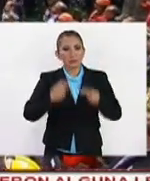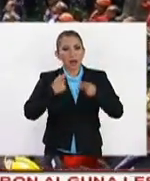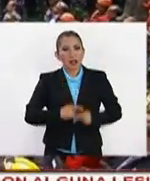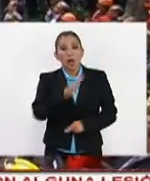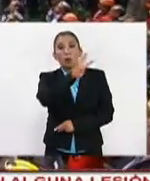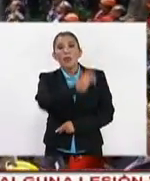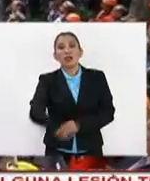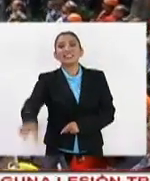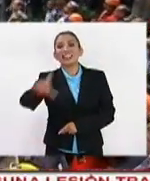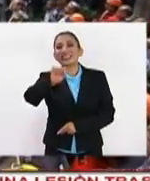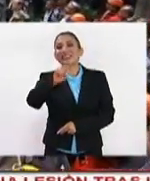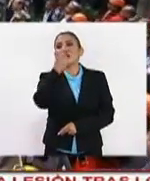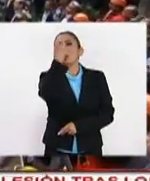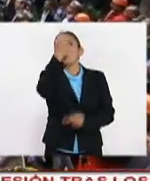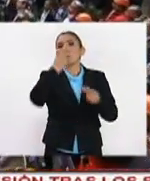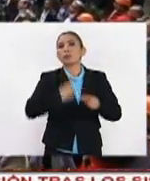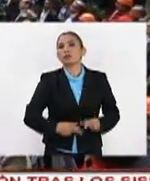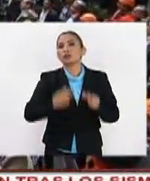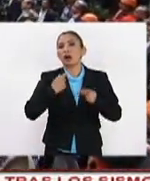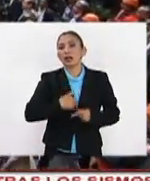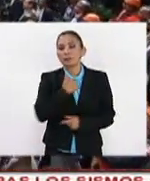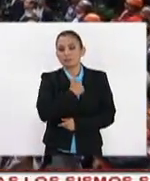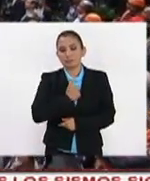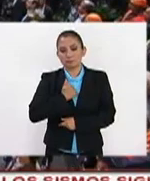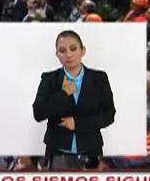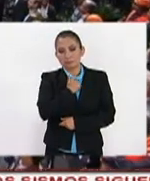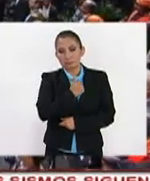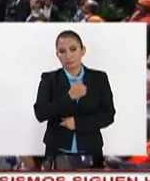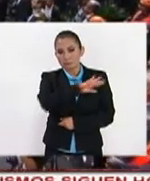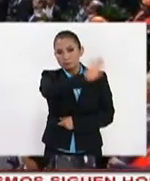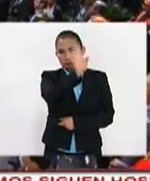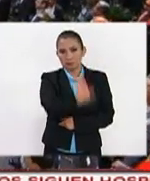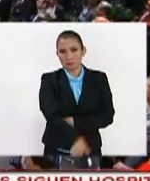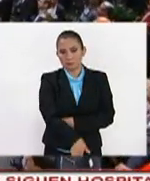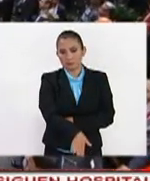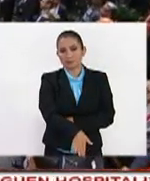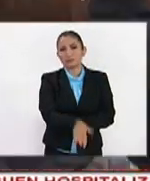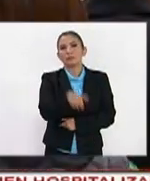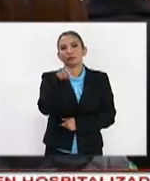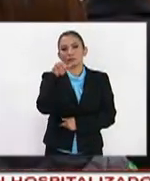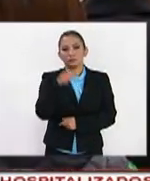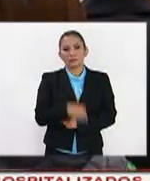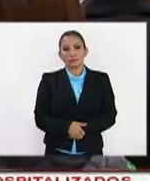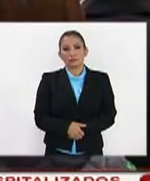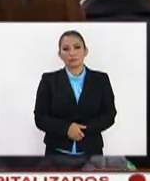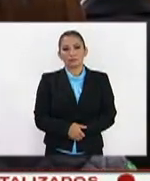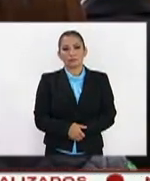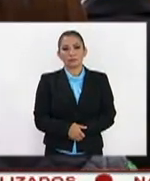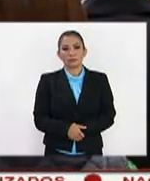las 471 personas que lamentablemente perdieron la vida.